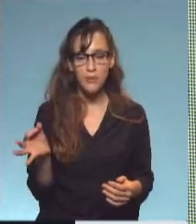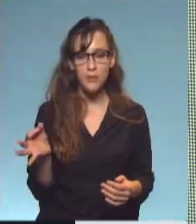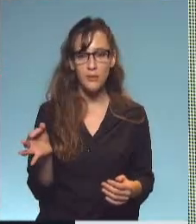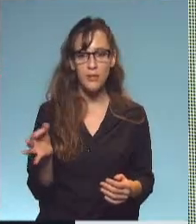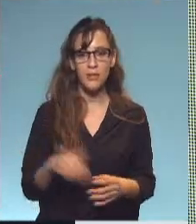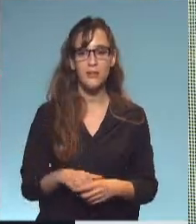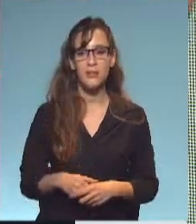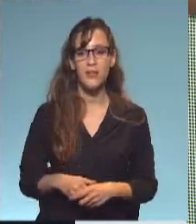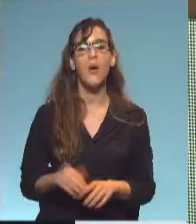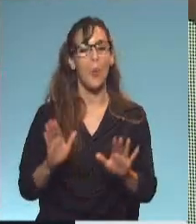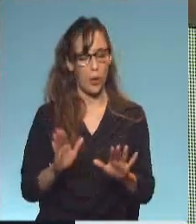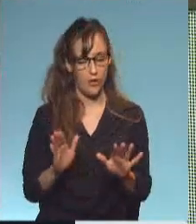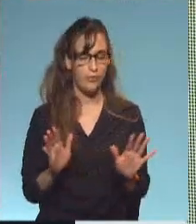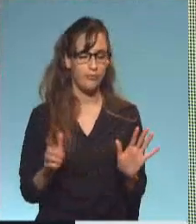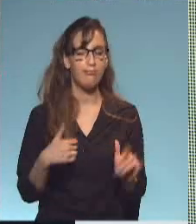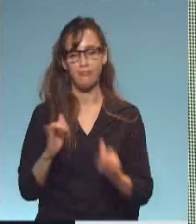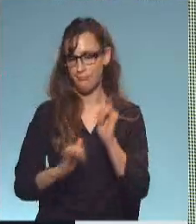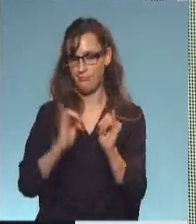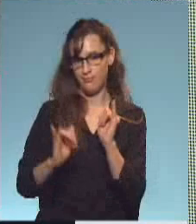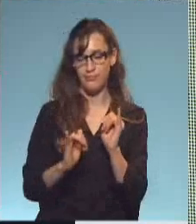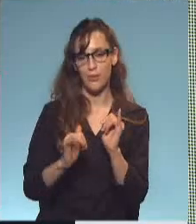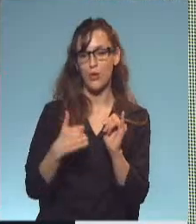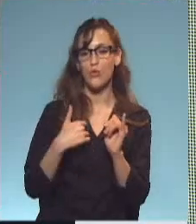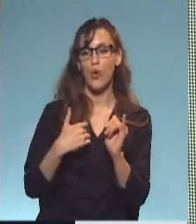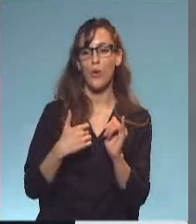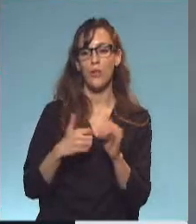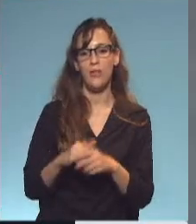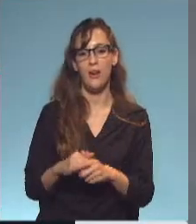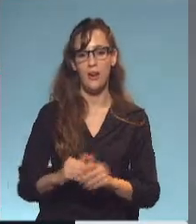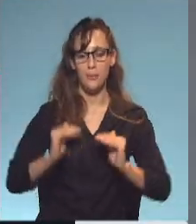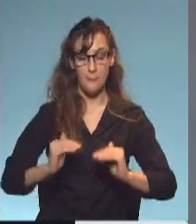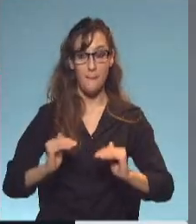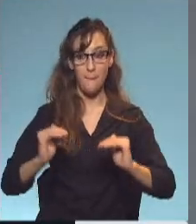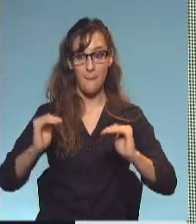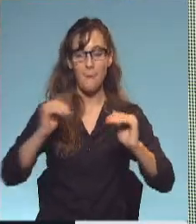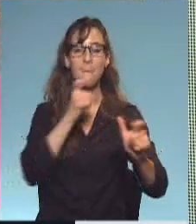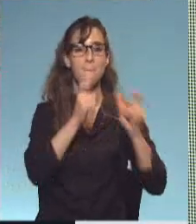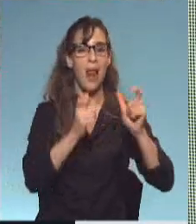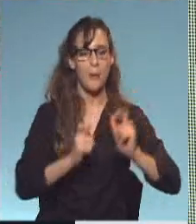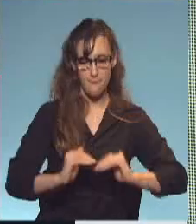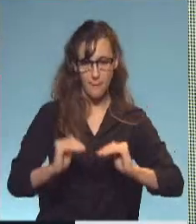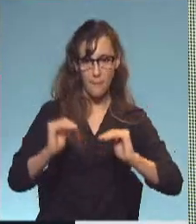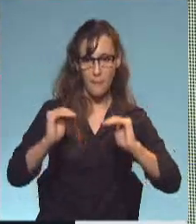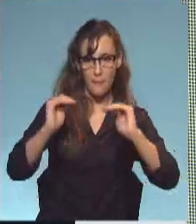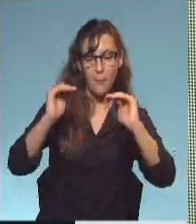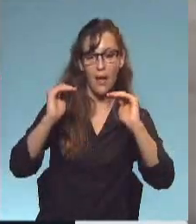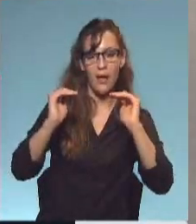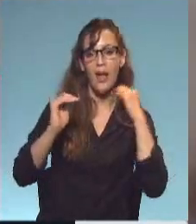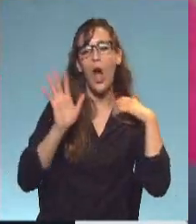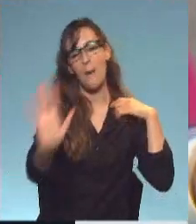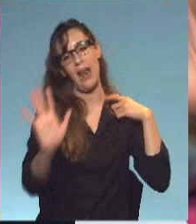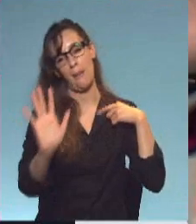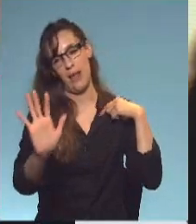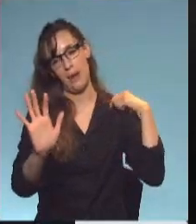bien, correcto. Bueno, voy a hacer lo siguiente, Voy a decir todas de atrás para adelante y voy a decir las que dije y las que, ya no, y las que no dije todavía. No, ¡para! ¡Para!